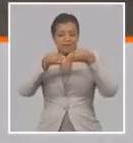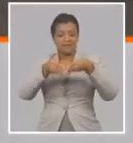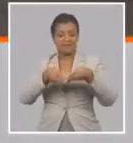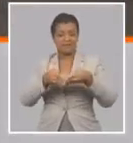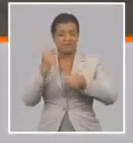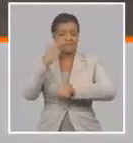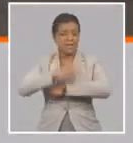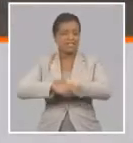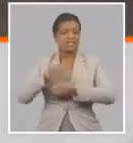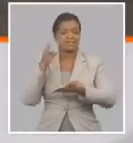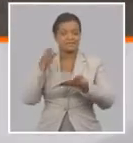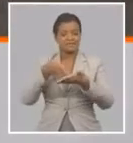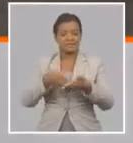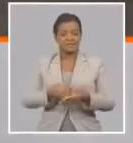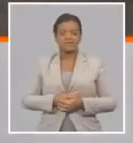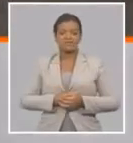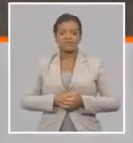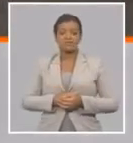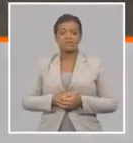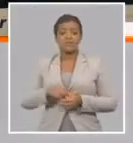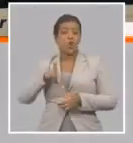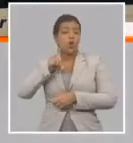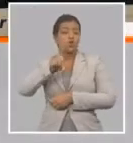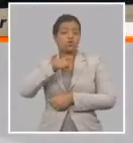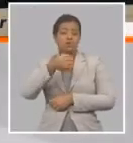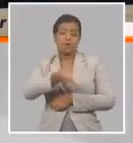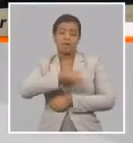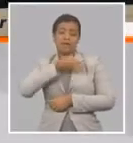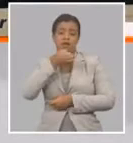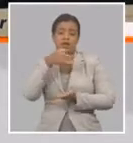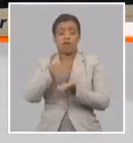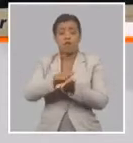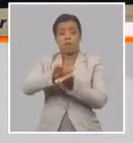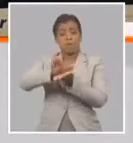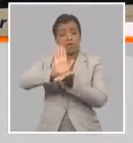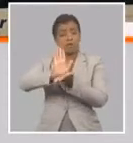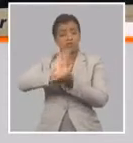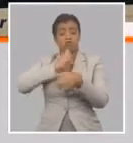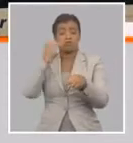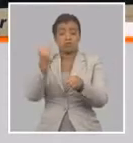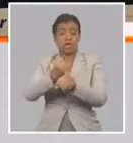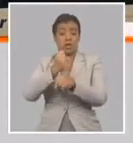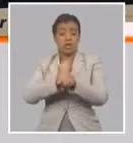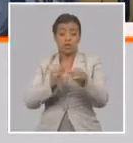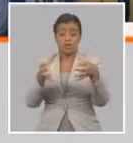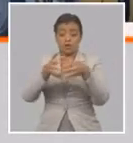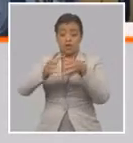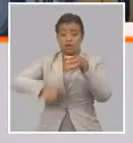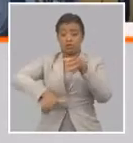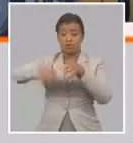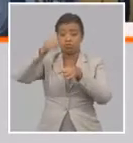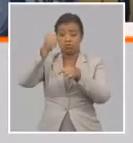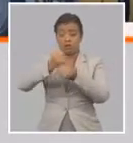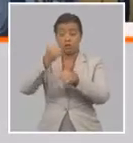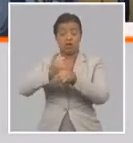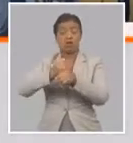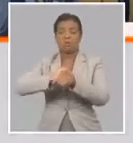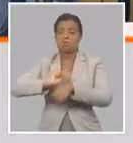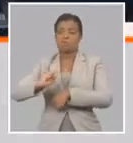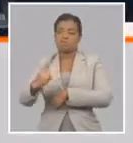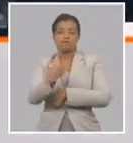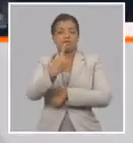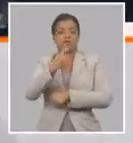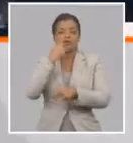país por último recalcan el compromiso de los trabajadores del sector de la aviación que son los principales protagonistas